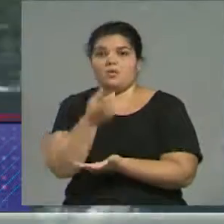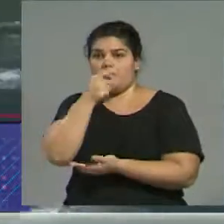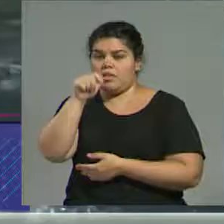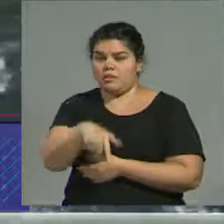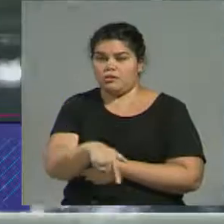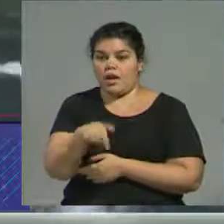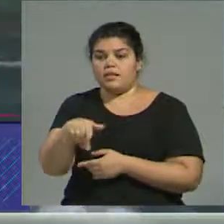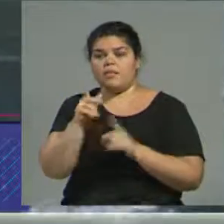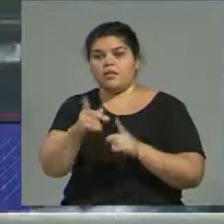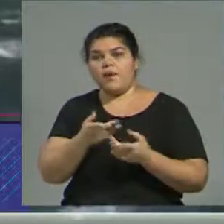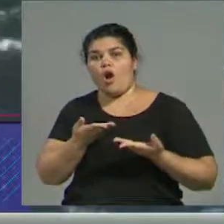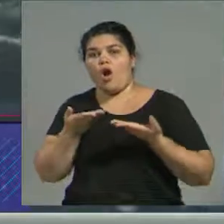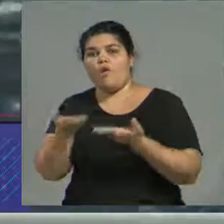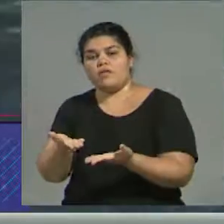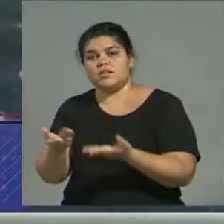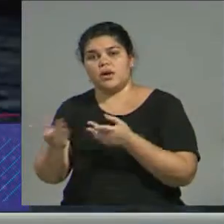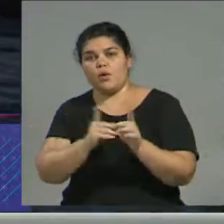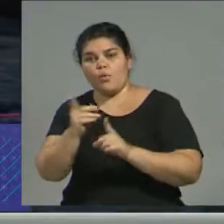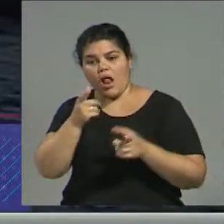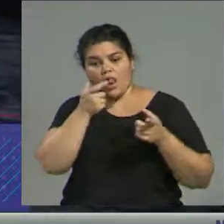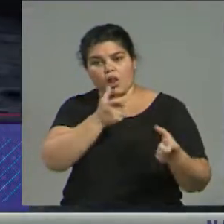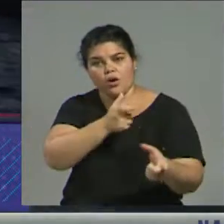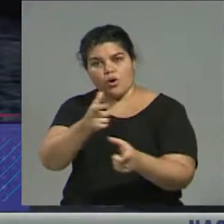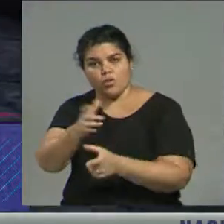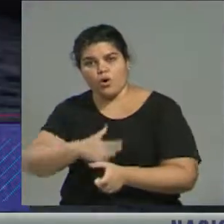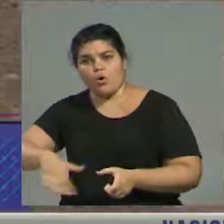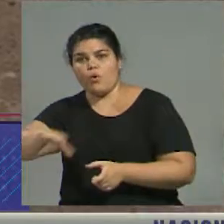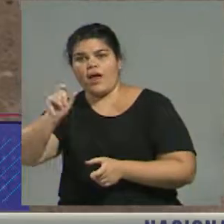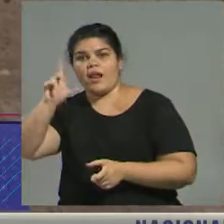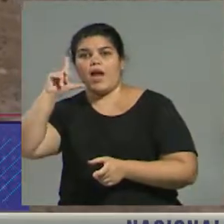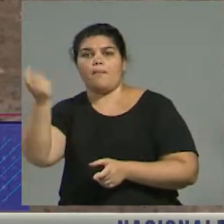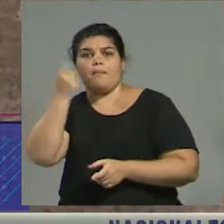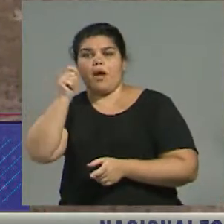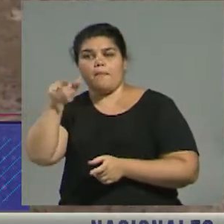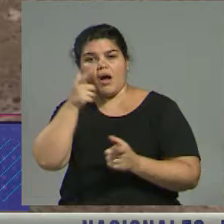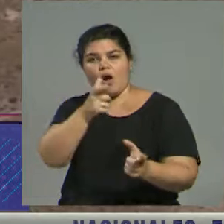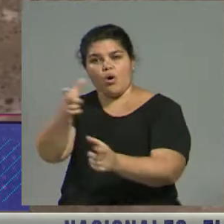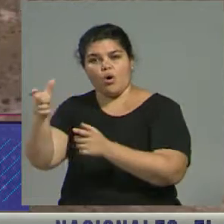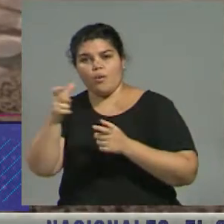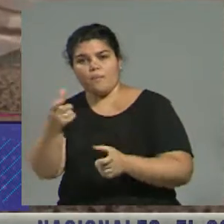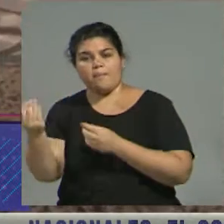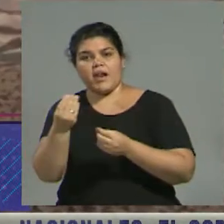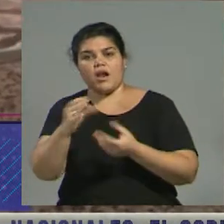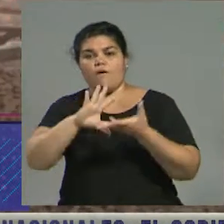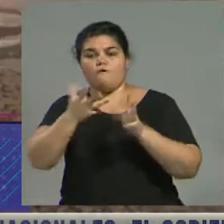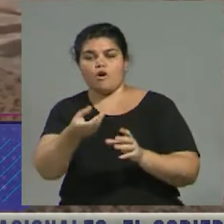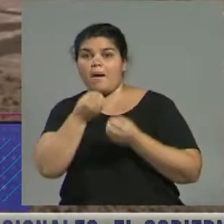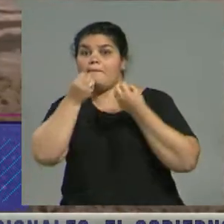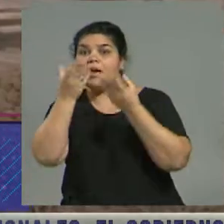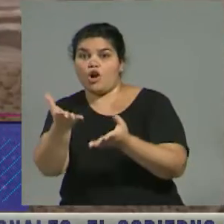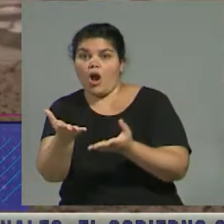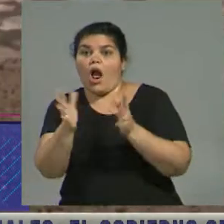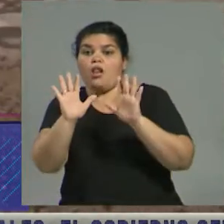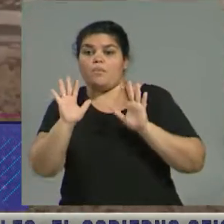también se ofreció el monitorear el ecosistema pampeano para evaluar alternativas de recomposición en caso